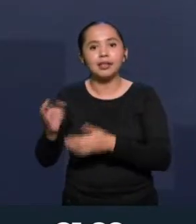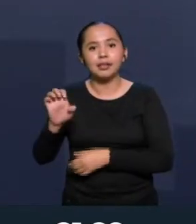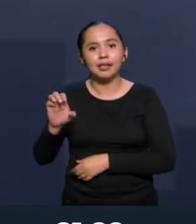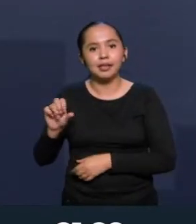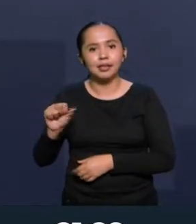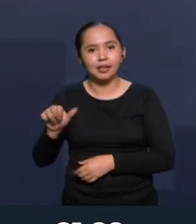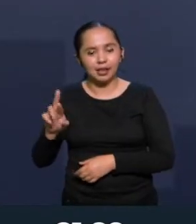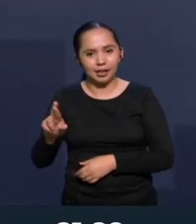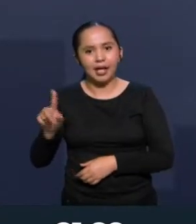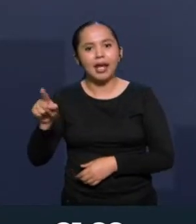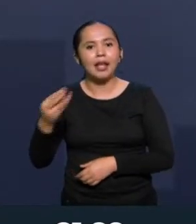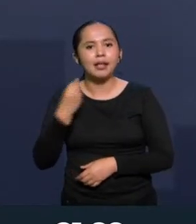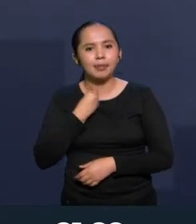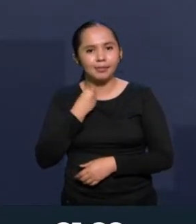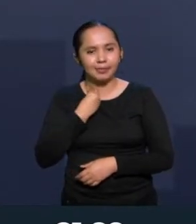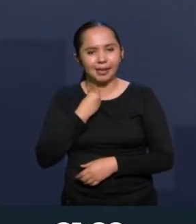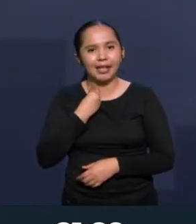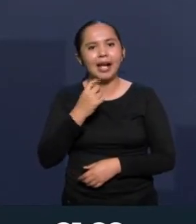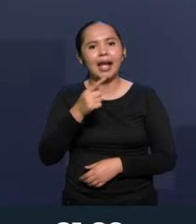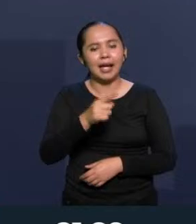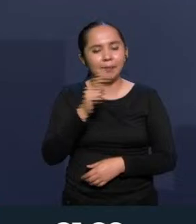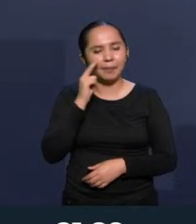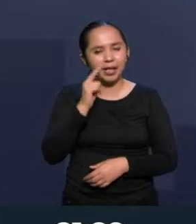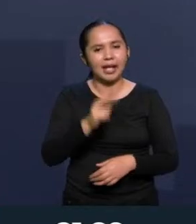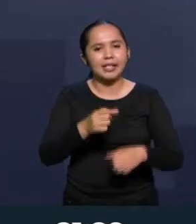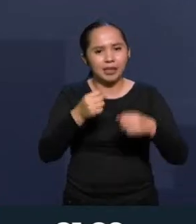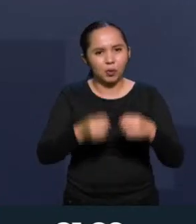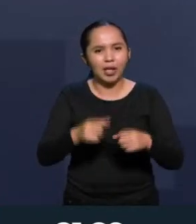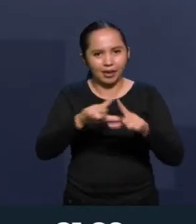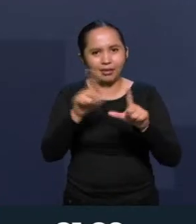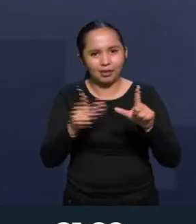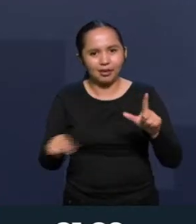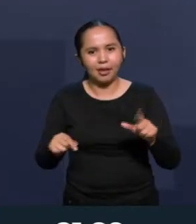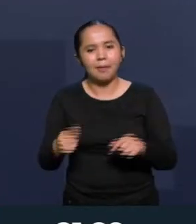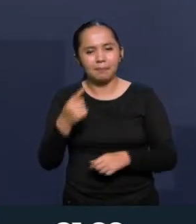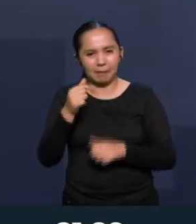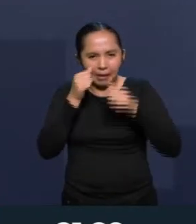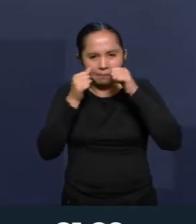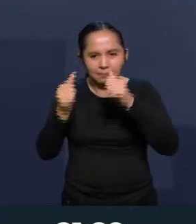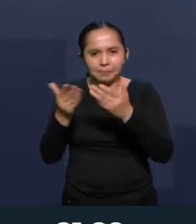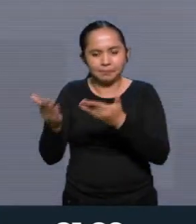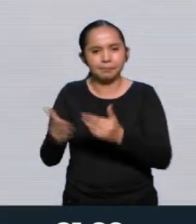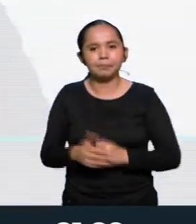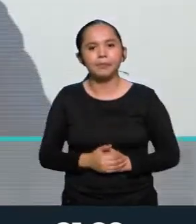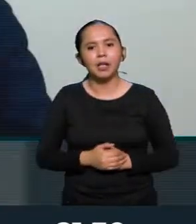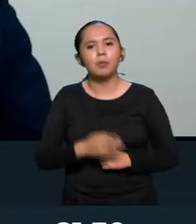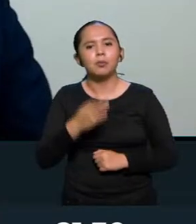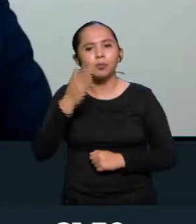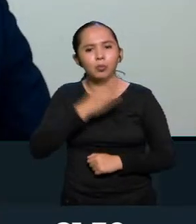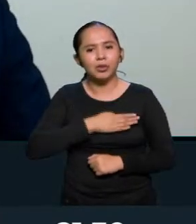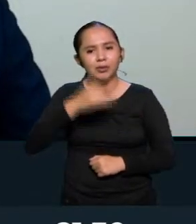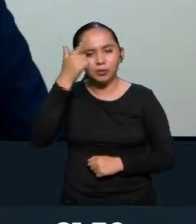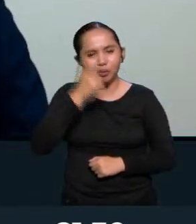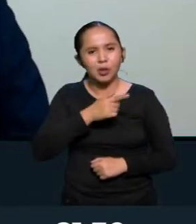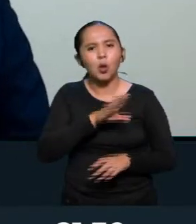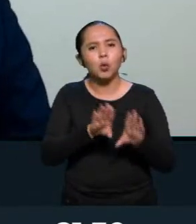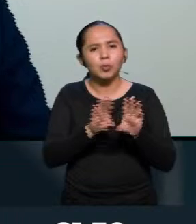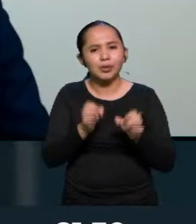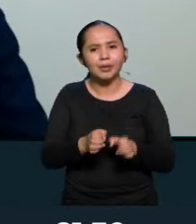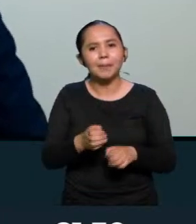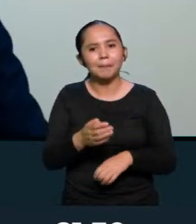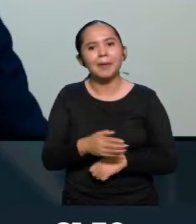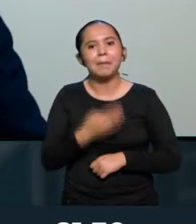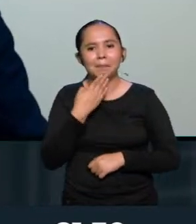abogado especialista en Derecho Penal, Militar y Seguridad Nacional. Abogado, buenas noches, ¿cómo estás? Muy bien, Bravo, un placer saludarte, como